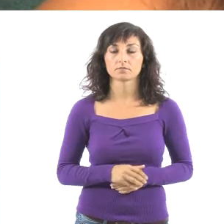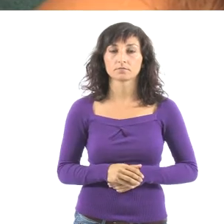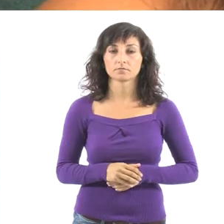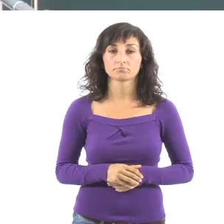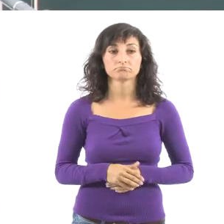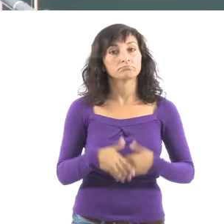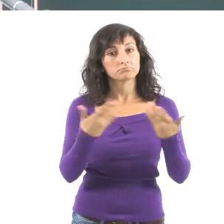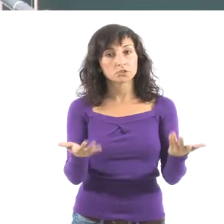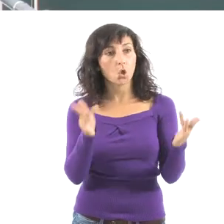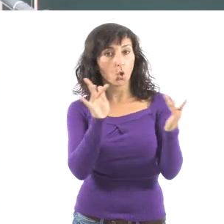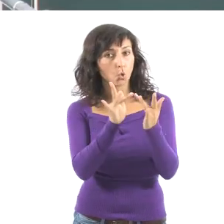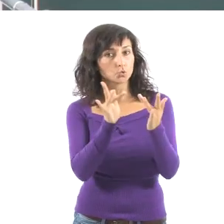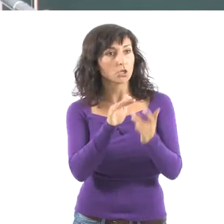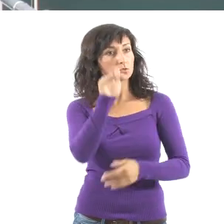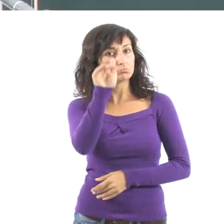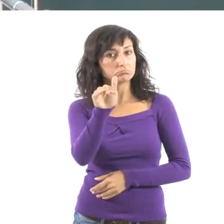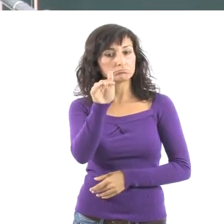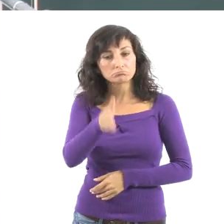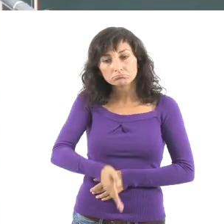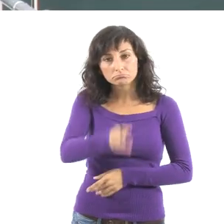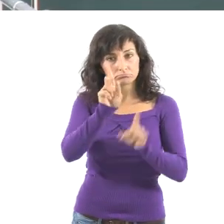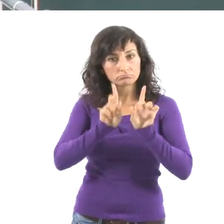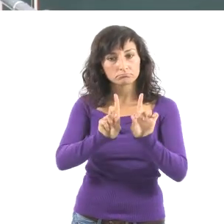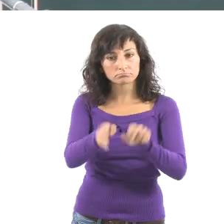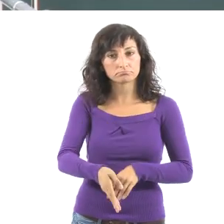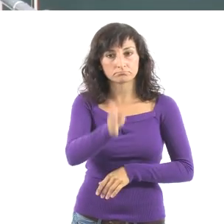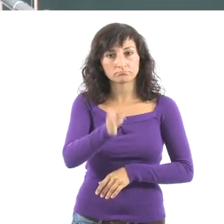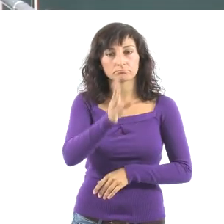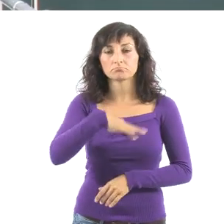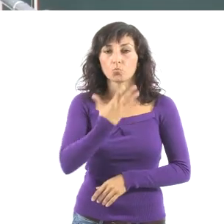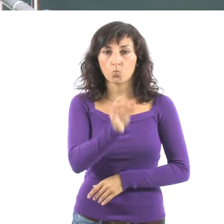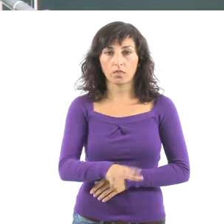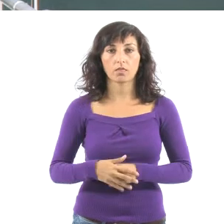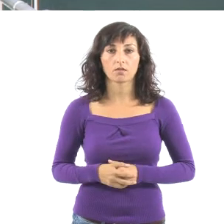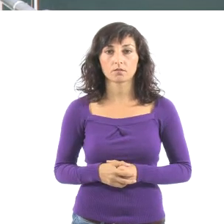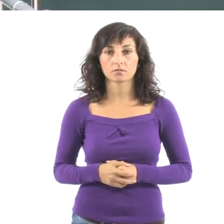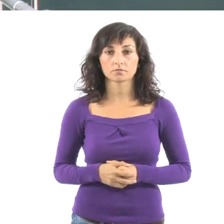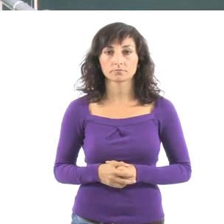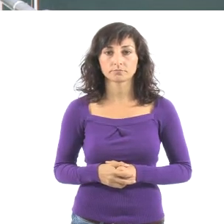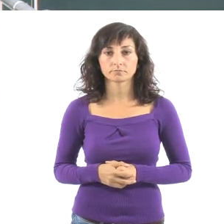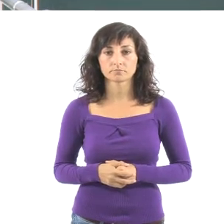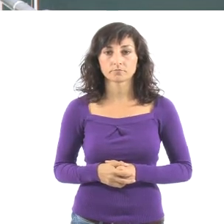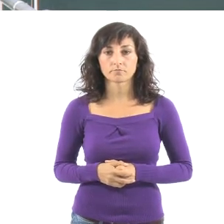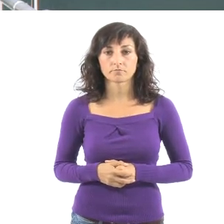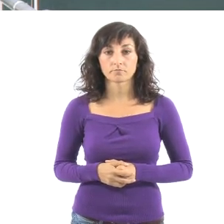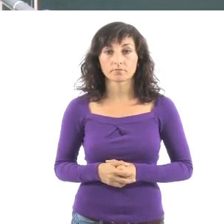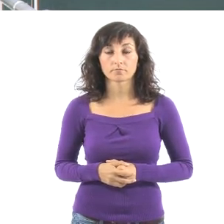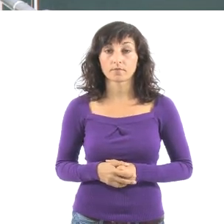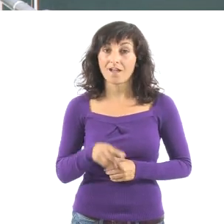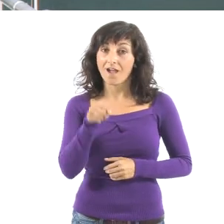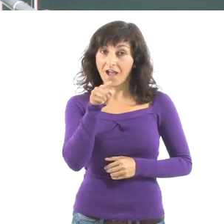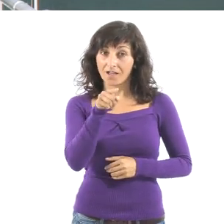tiene contacto con ella y le permite seguir una línea de dirección. Esta posición es excepcional, porque en esta